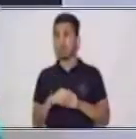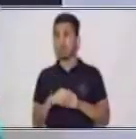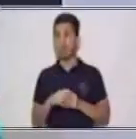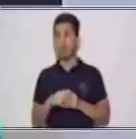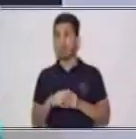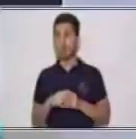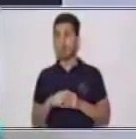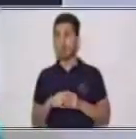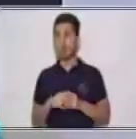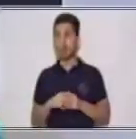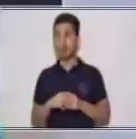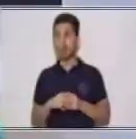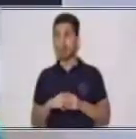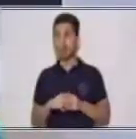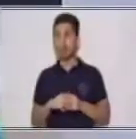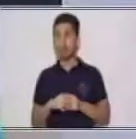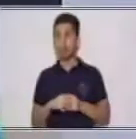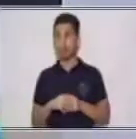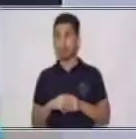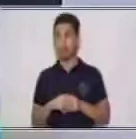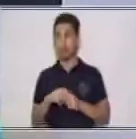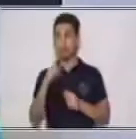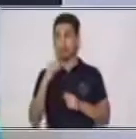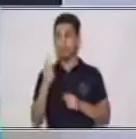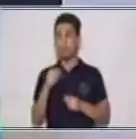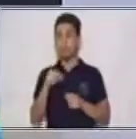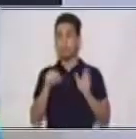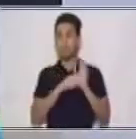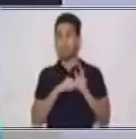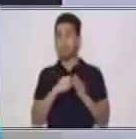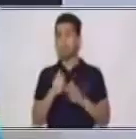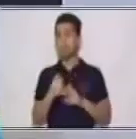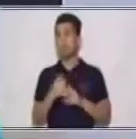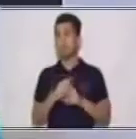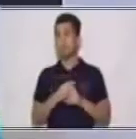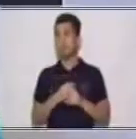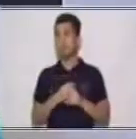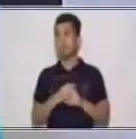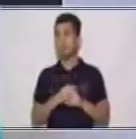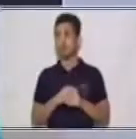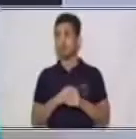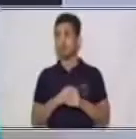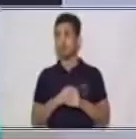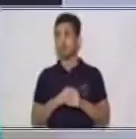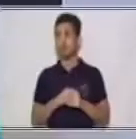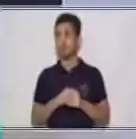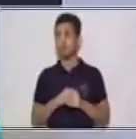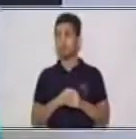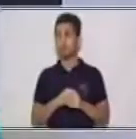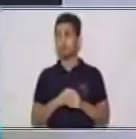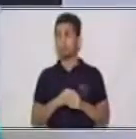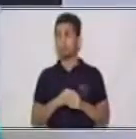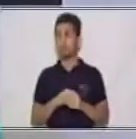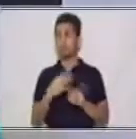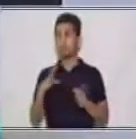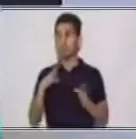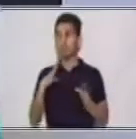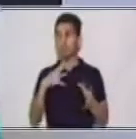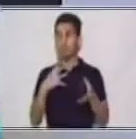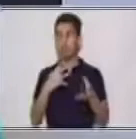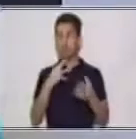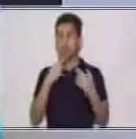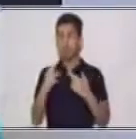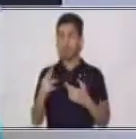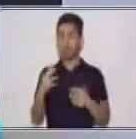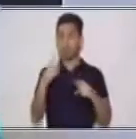menos dividido más, obtenemos menos y ¡boom! Encontramos el valor de X. Uh-huh. Ahora